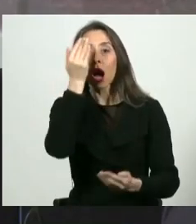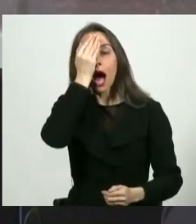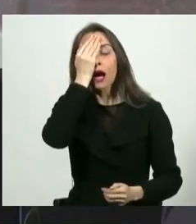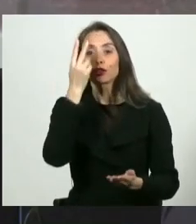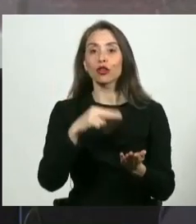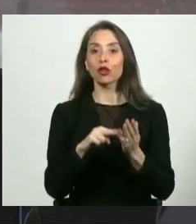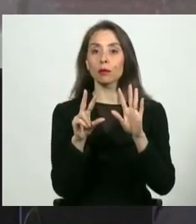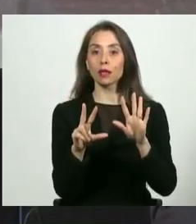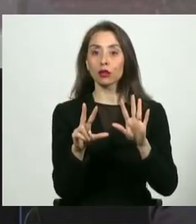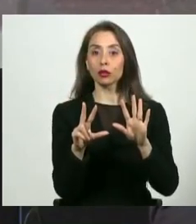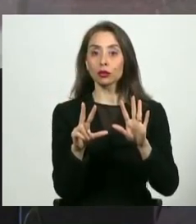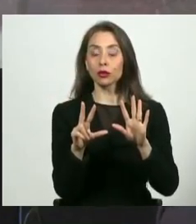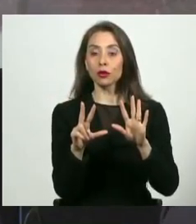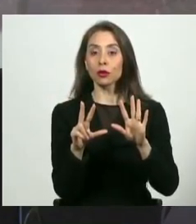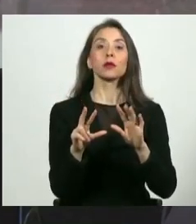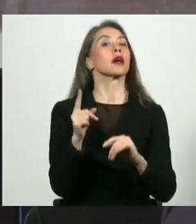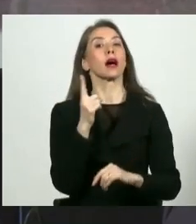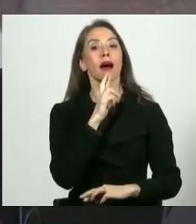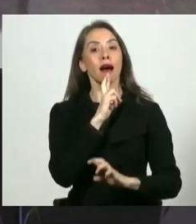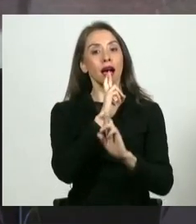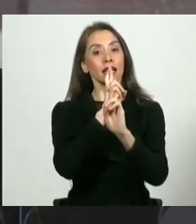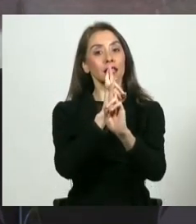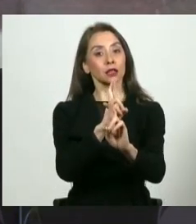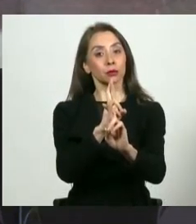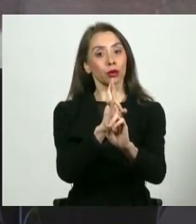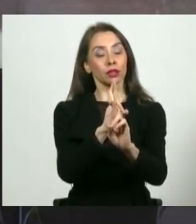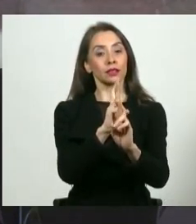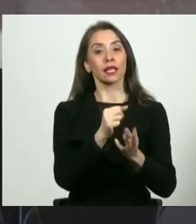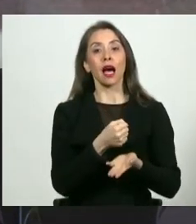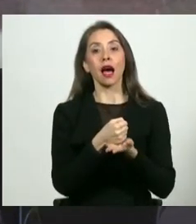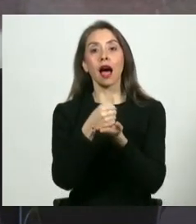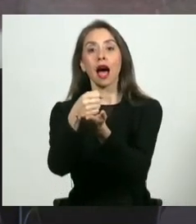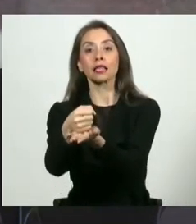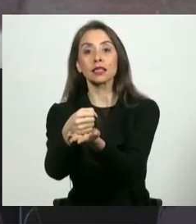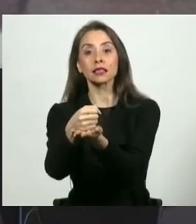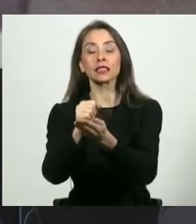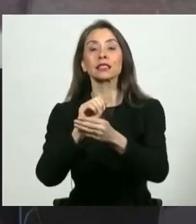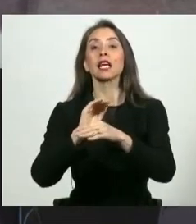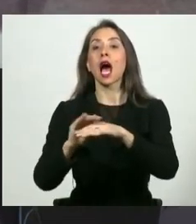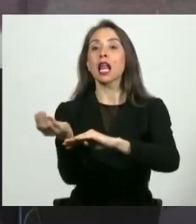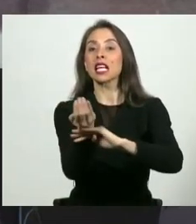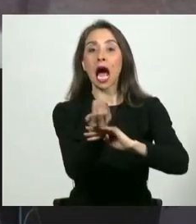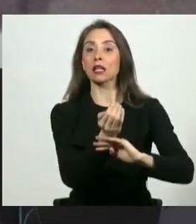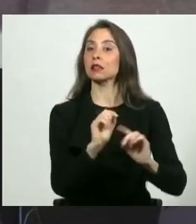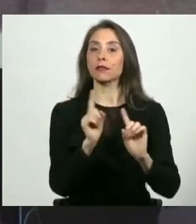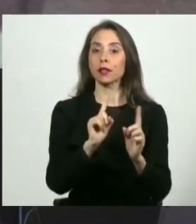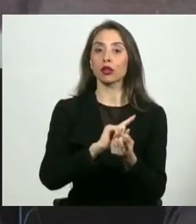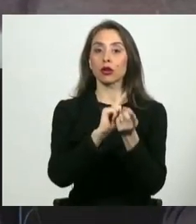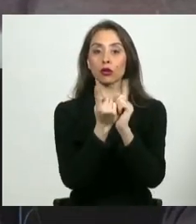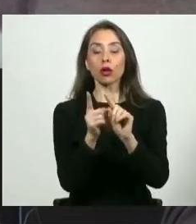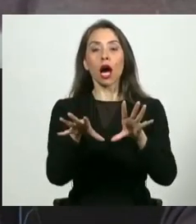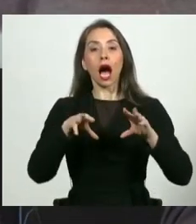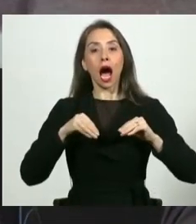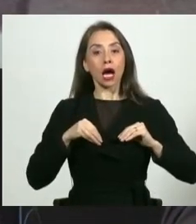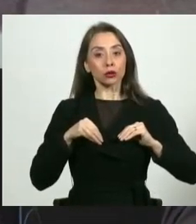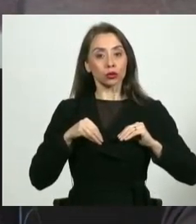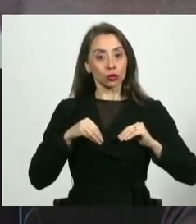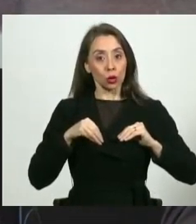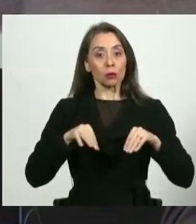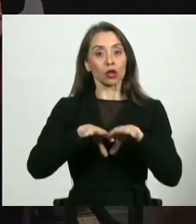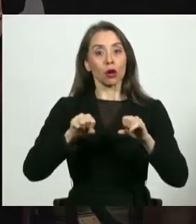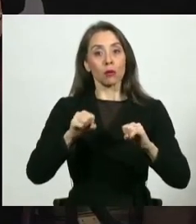2008, no cabe más que una respuesta asistencial o caritativa, sino que se asume el compromiso ante la